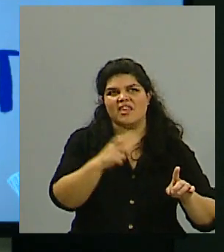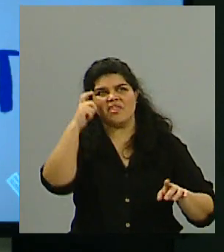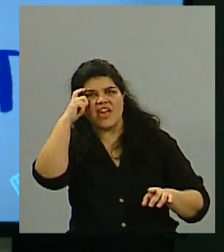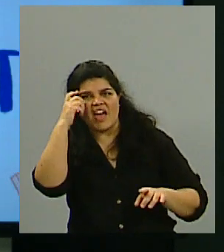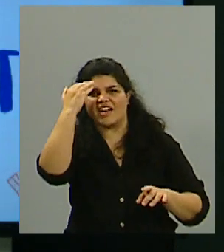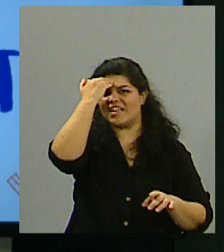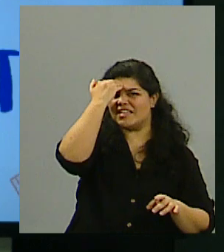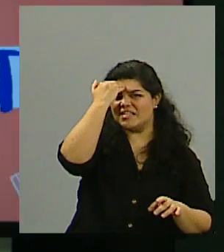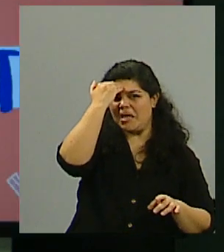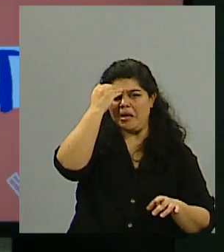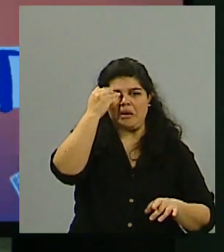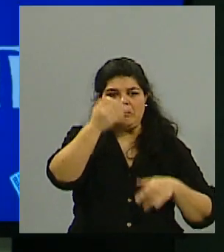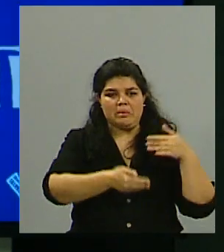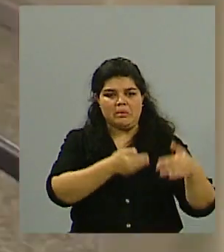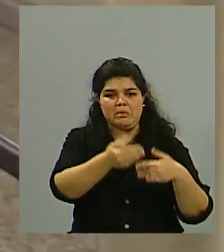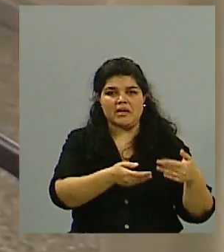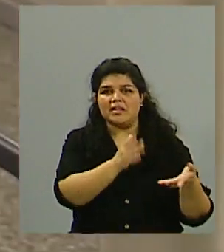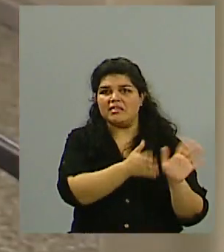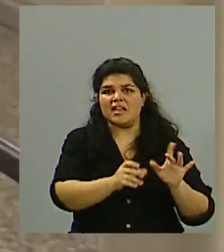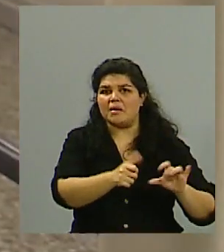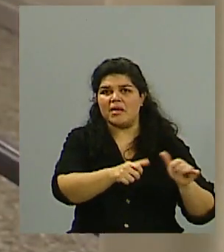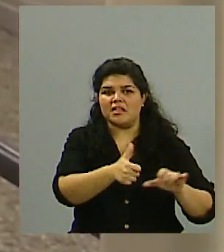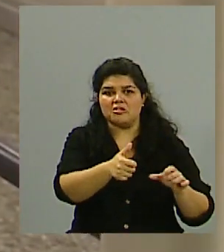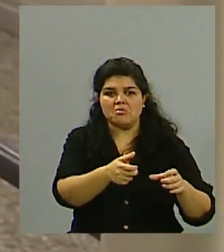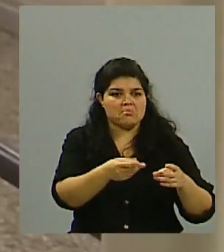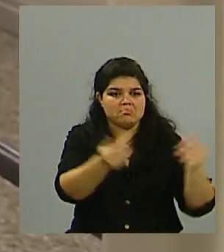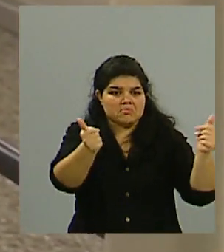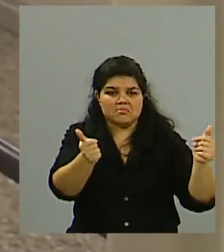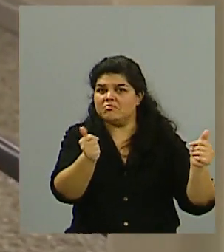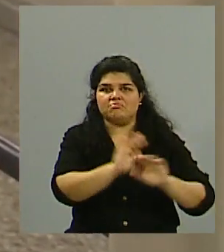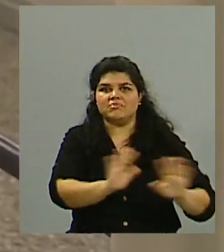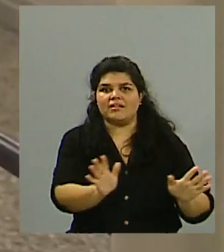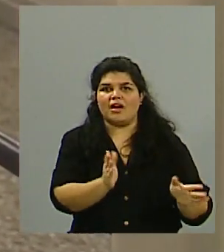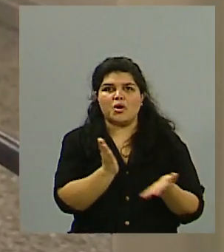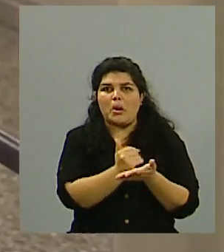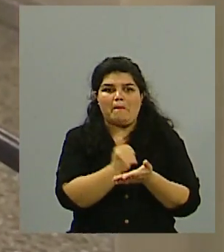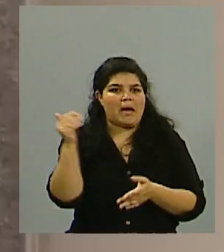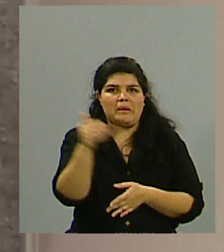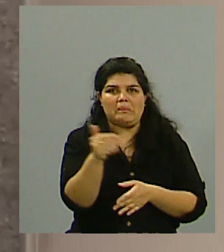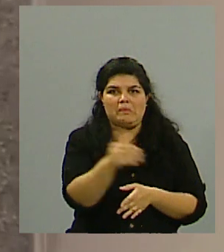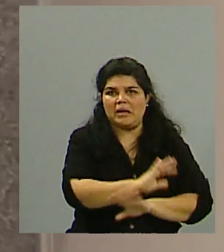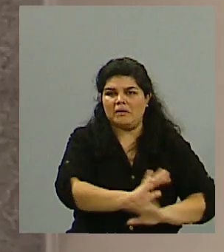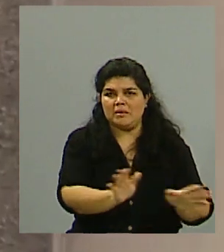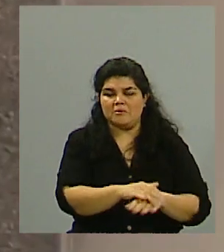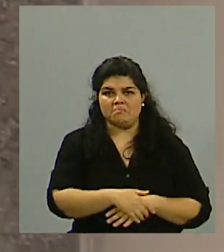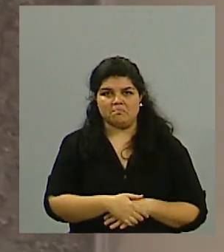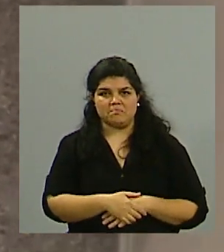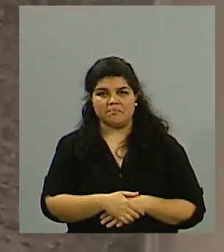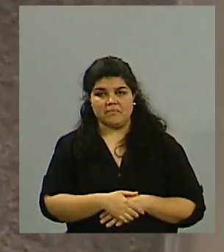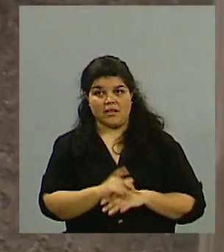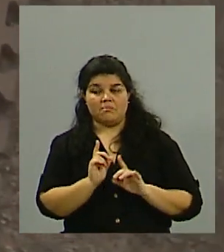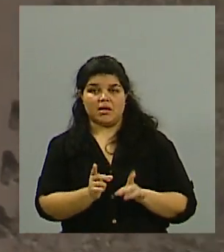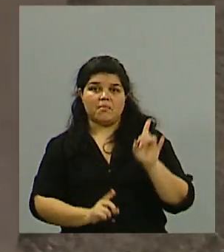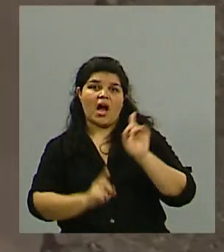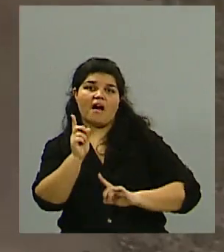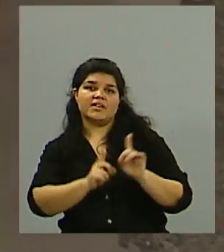la patología y de lo que busque la familia. Hay gente que no tiene tiempo para realizar actividad física en la casa, entonces nos los lleva a nosotros. Y por ahí los